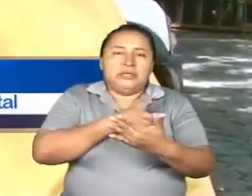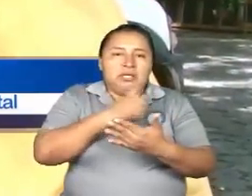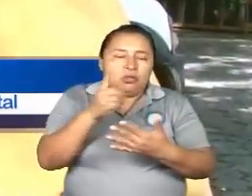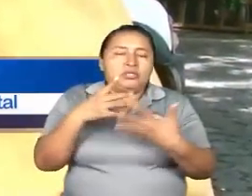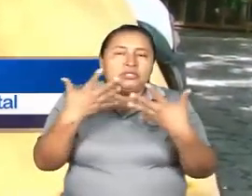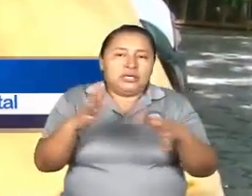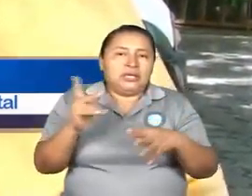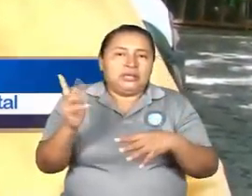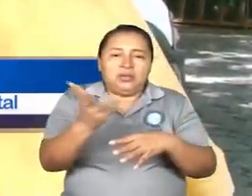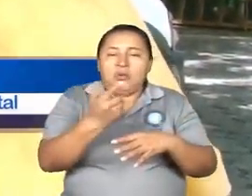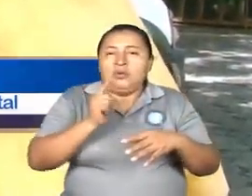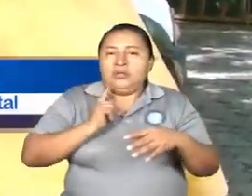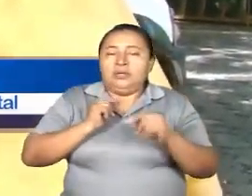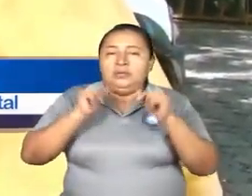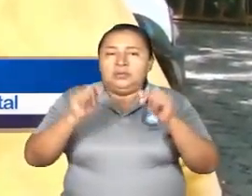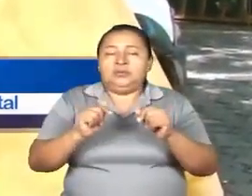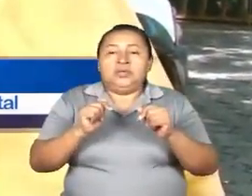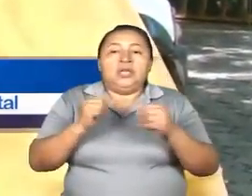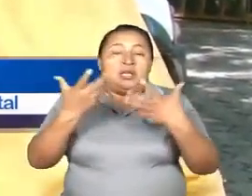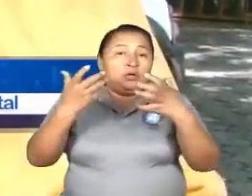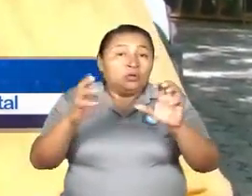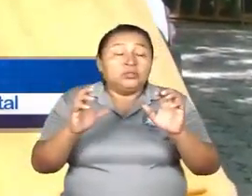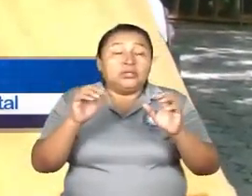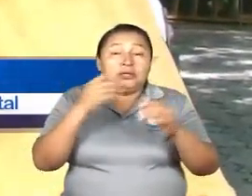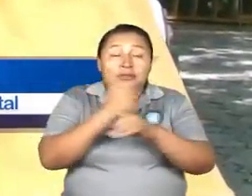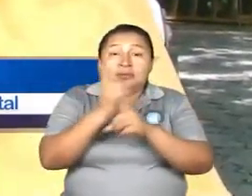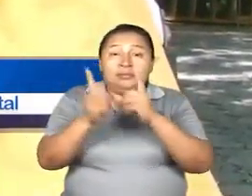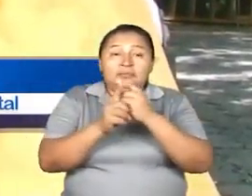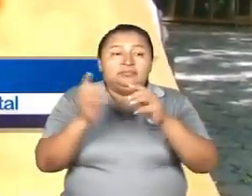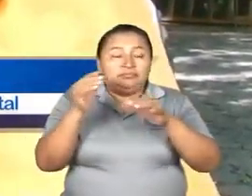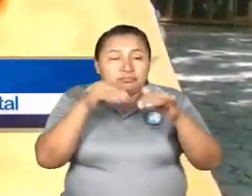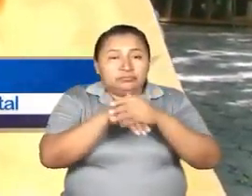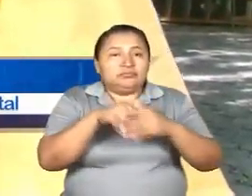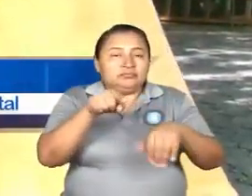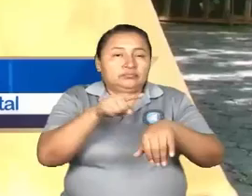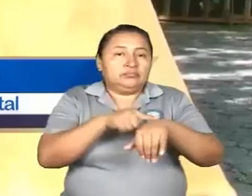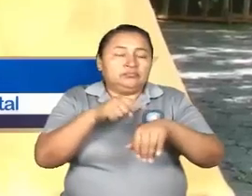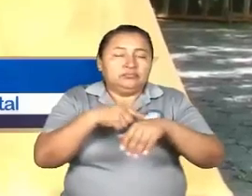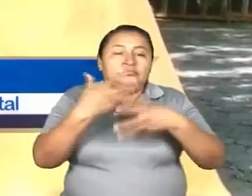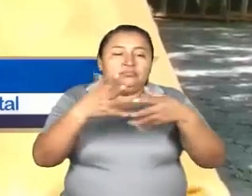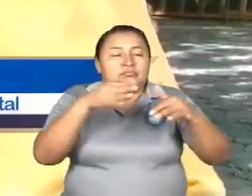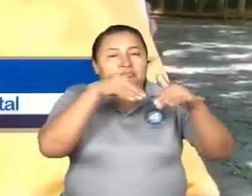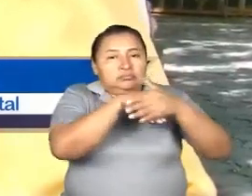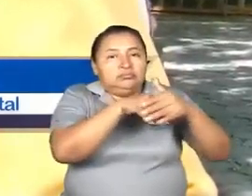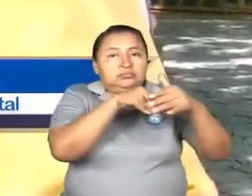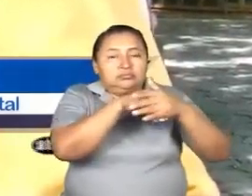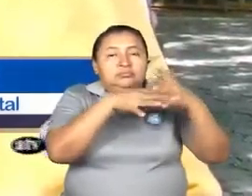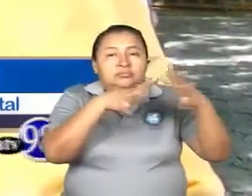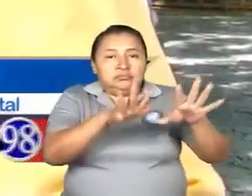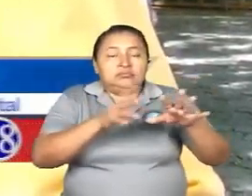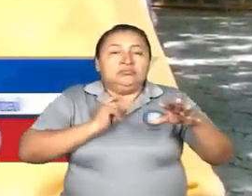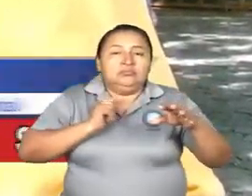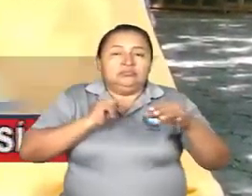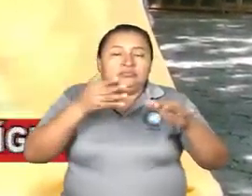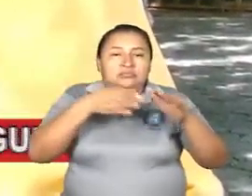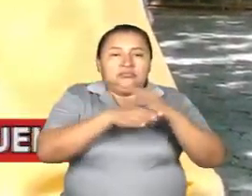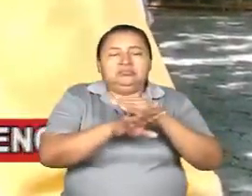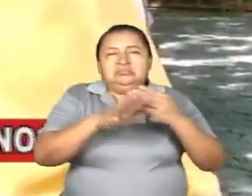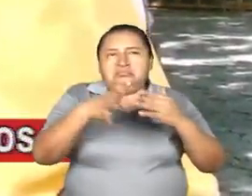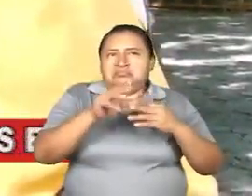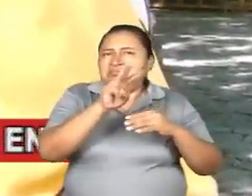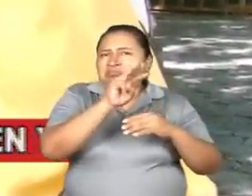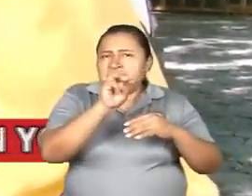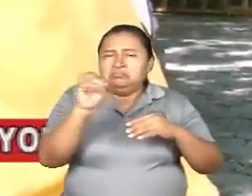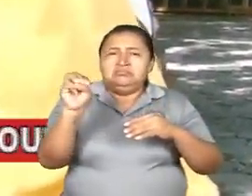todo lo que es la mercancía que estamos para ese tiempo. Nosotros ya han entrado alrededor de unos